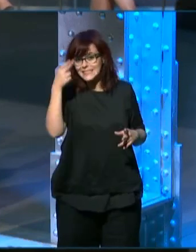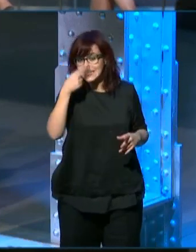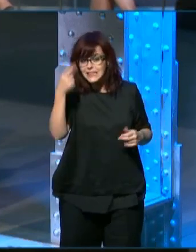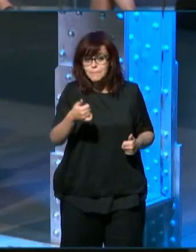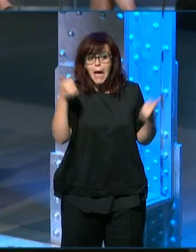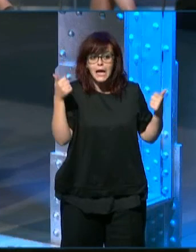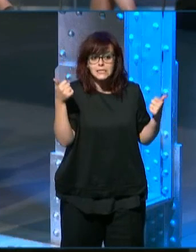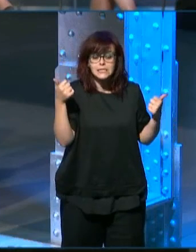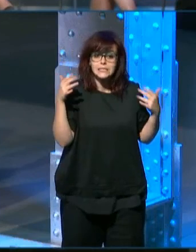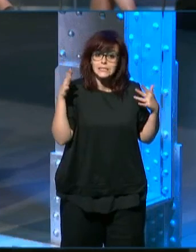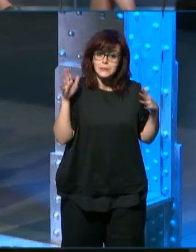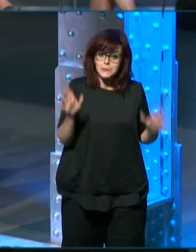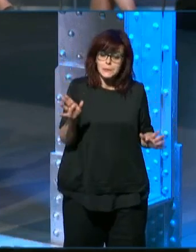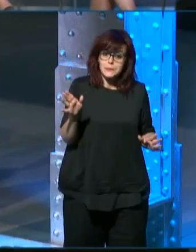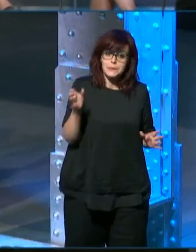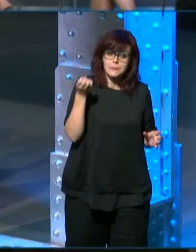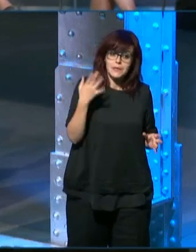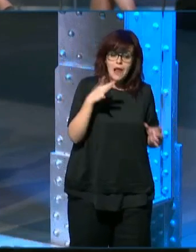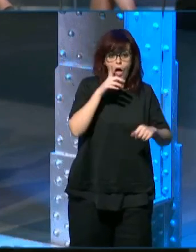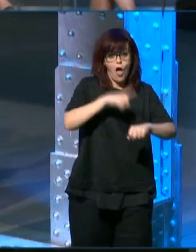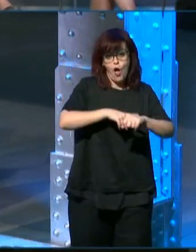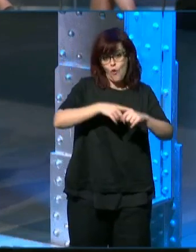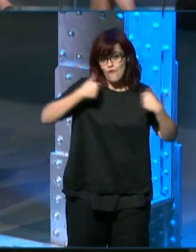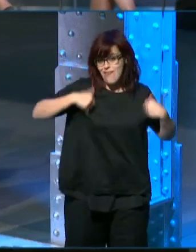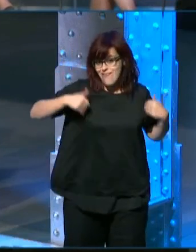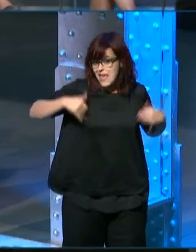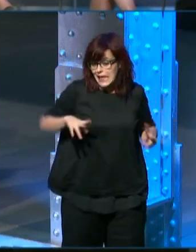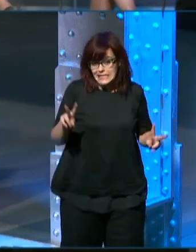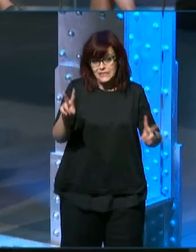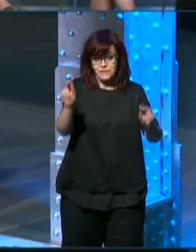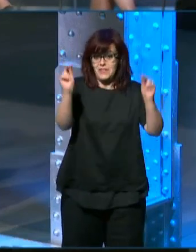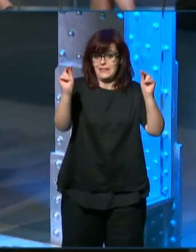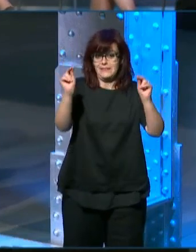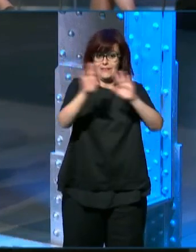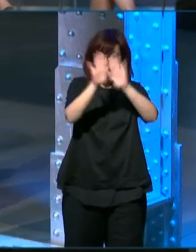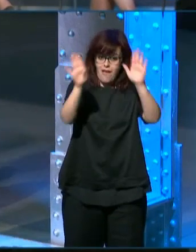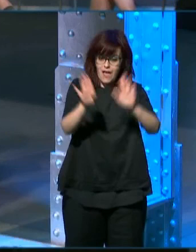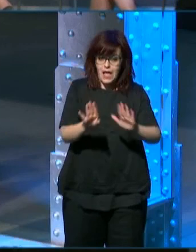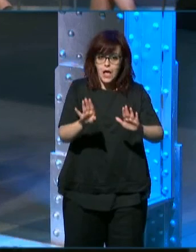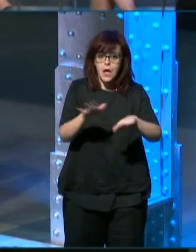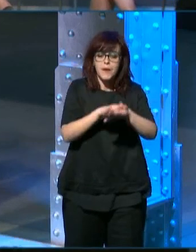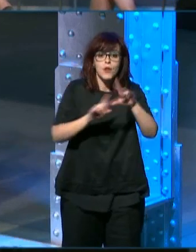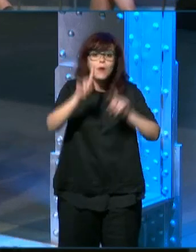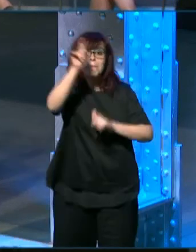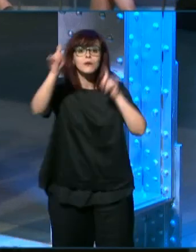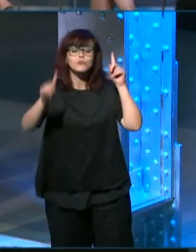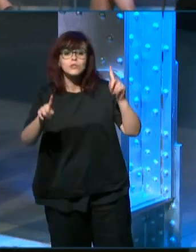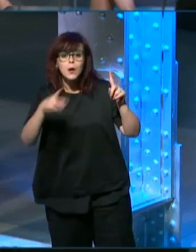interesante. Bueno, me parece que ahora sí tenemos que cerrar.